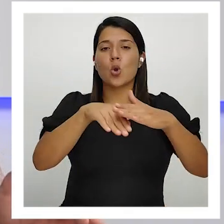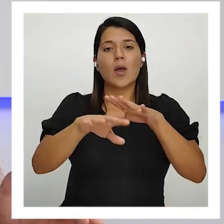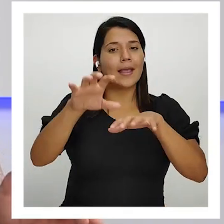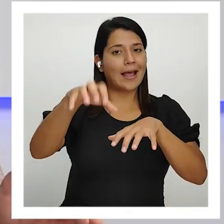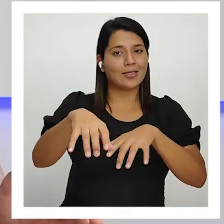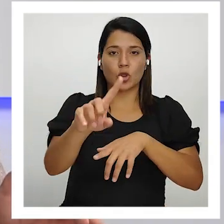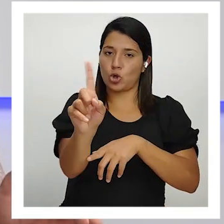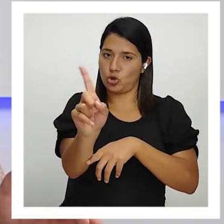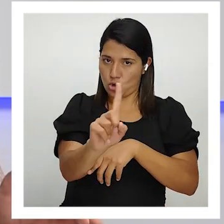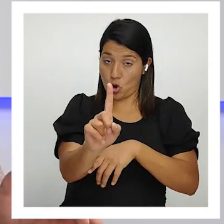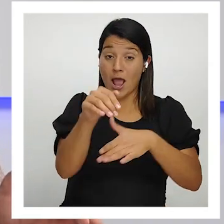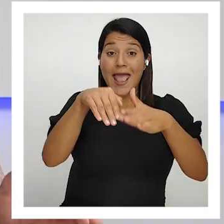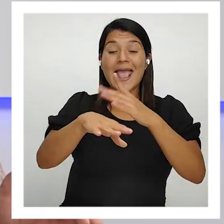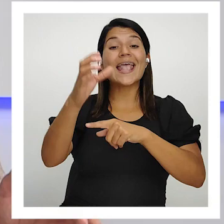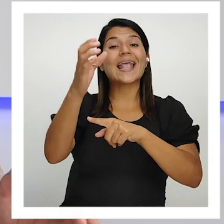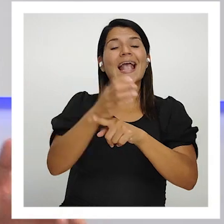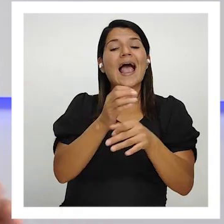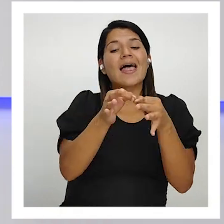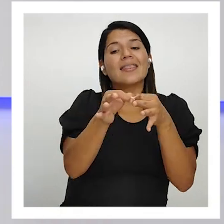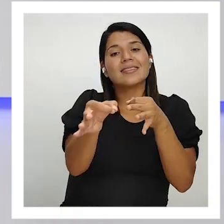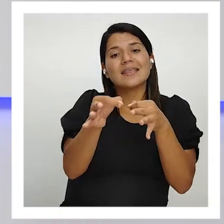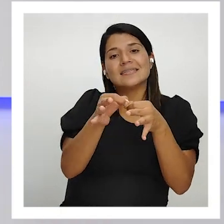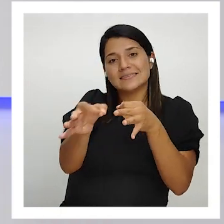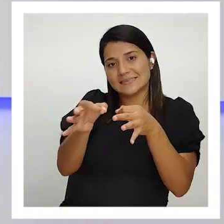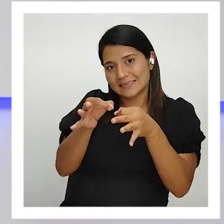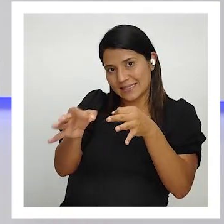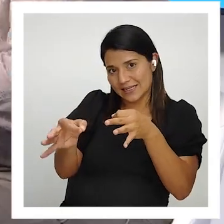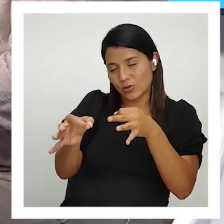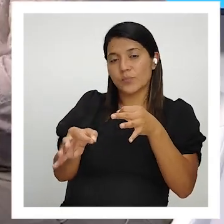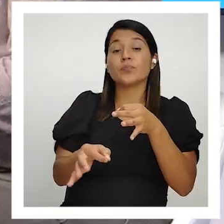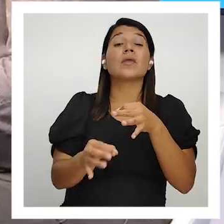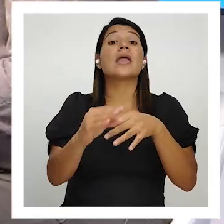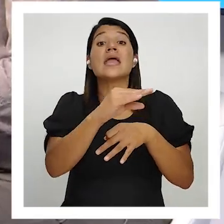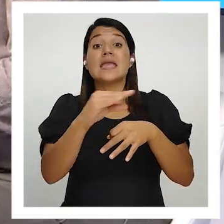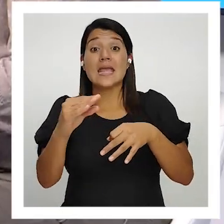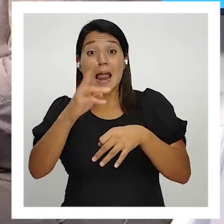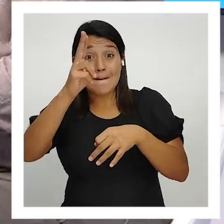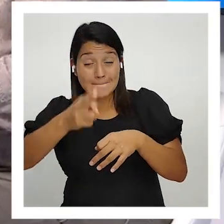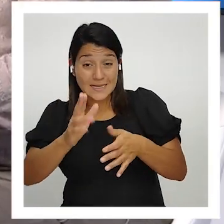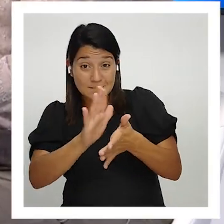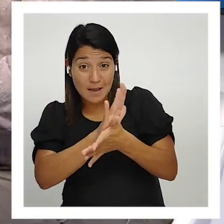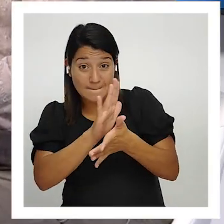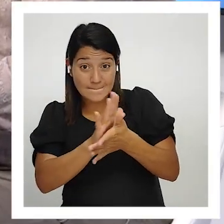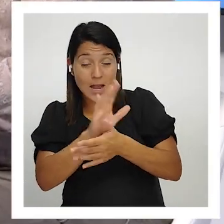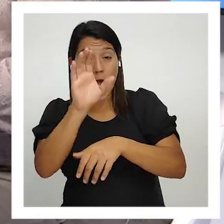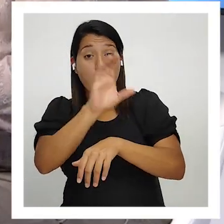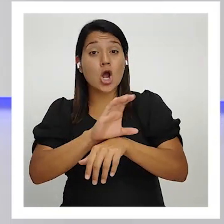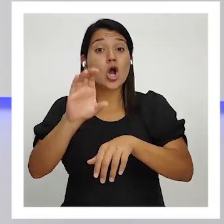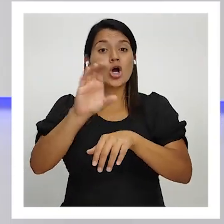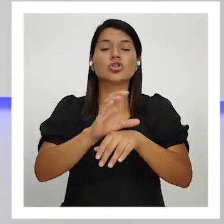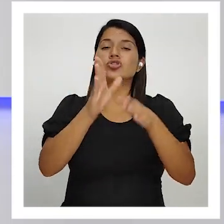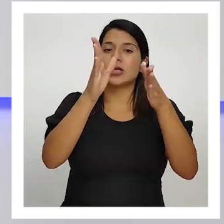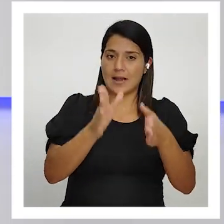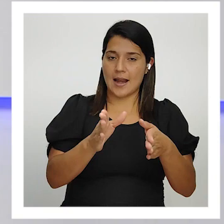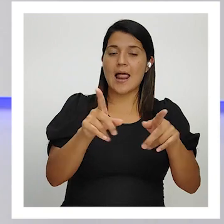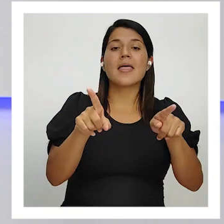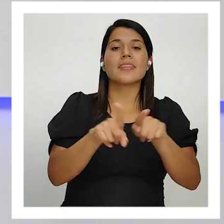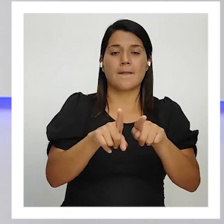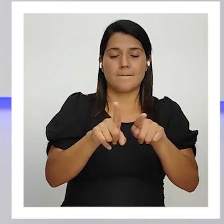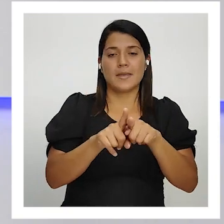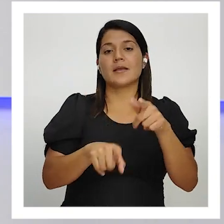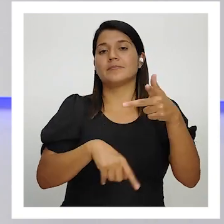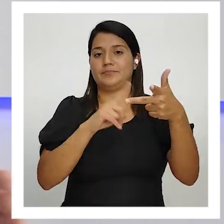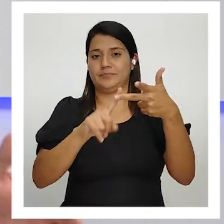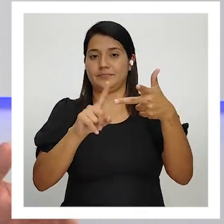de los distritos. Y en esa misma papeleta de concejales de distrito vamos a elegir a un